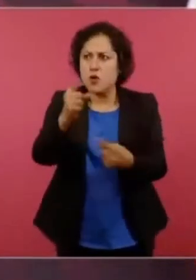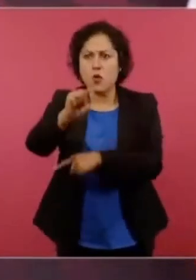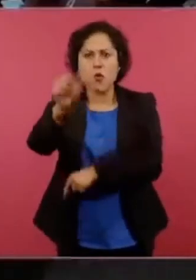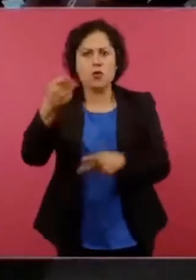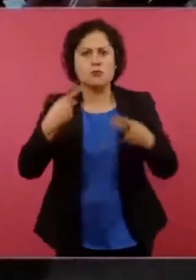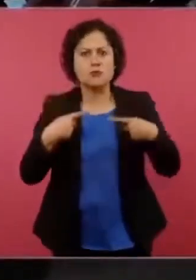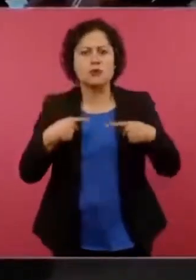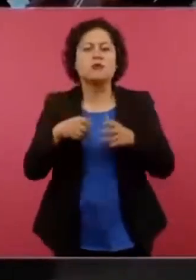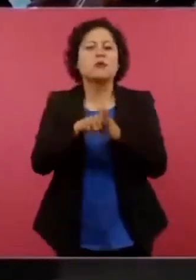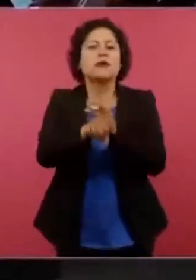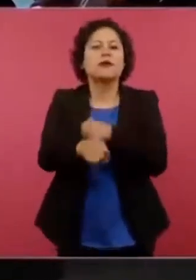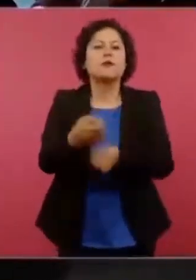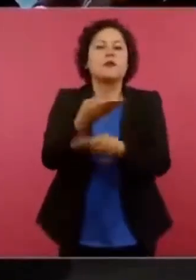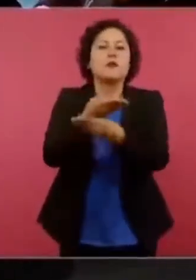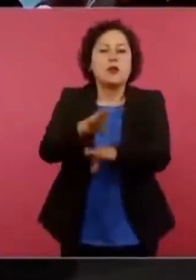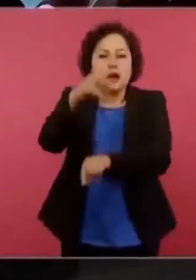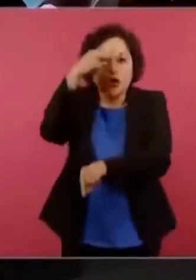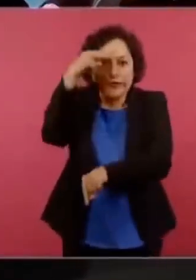Banobras,